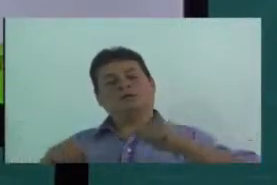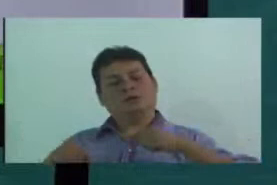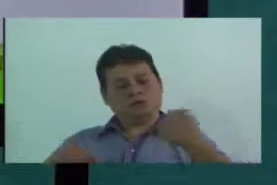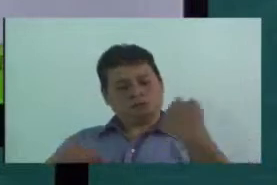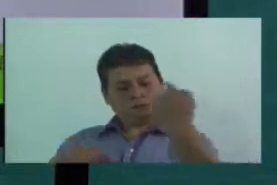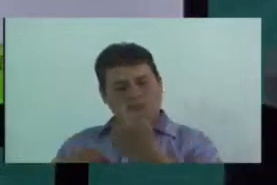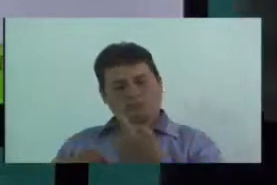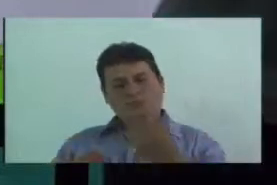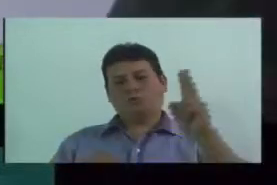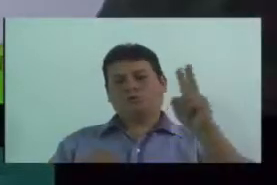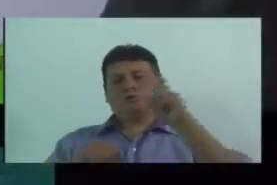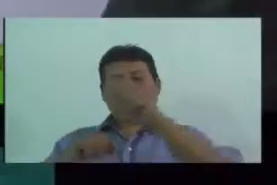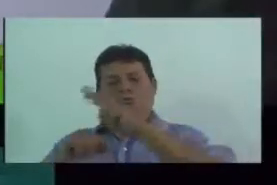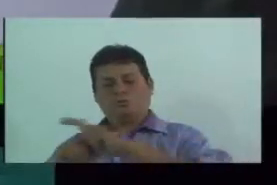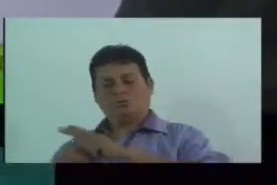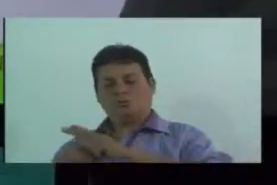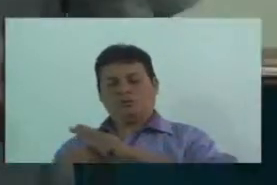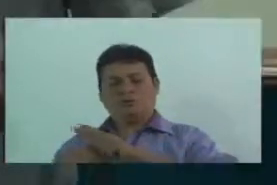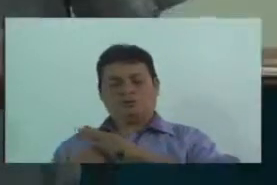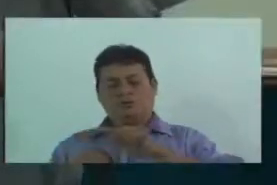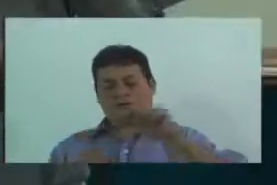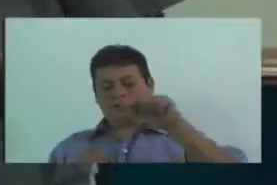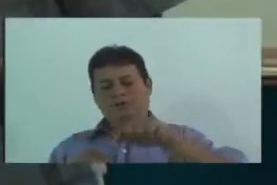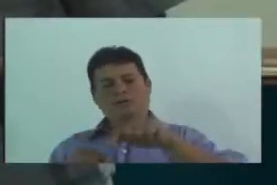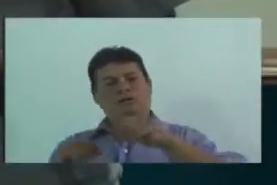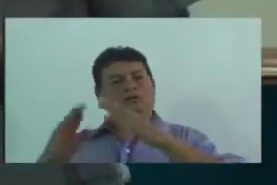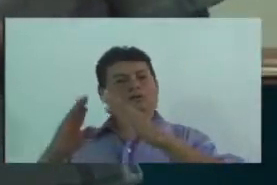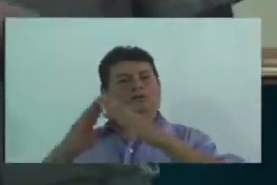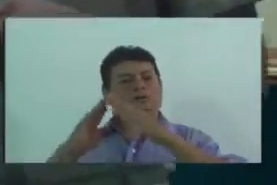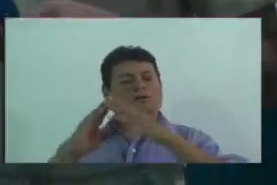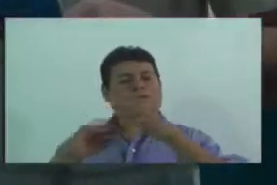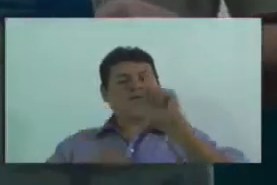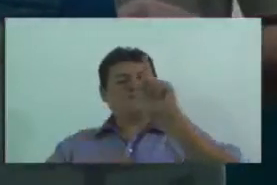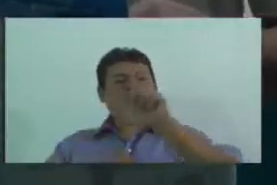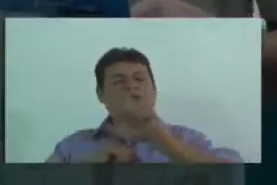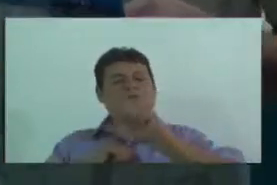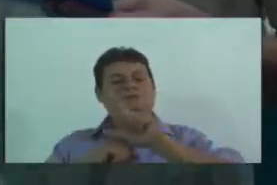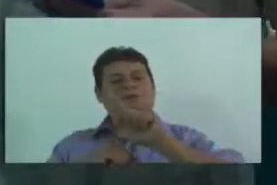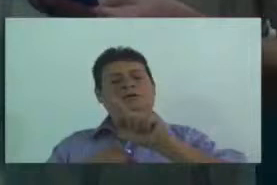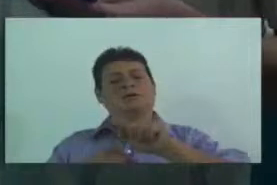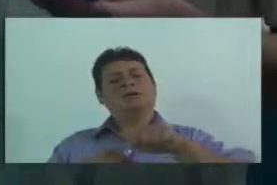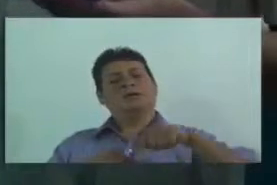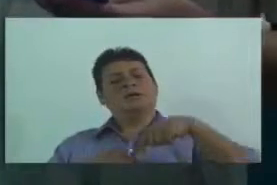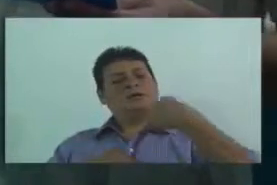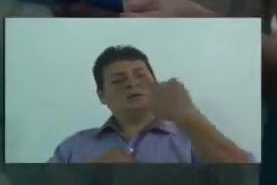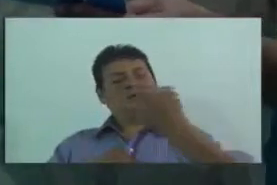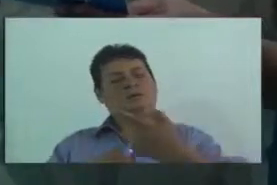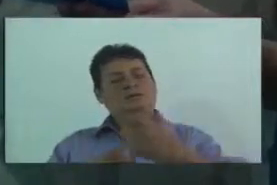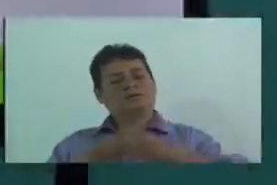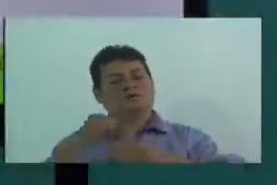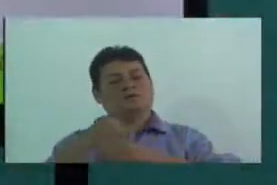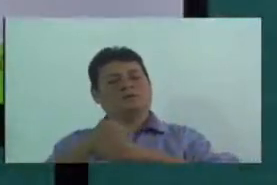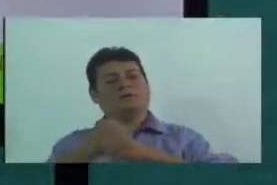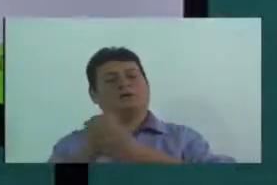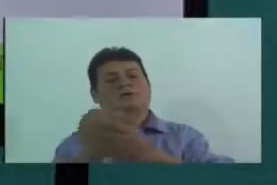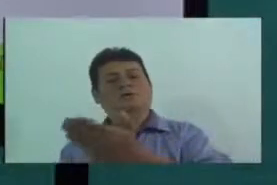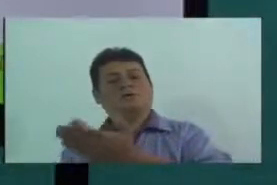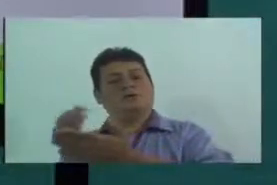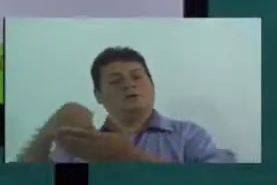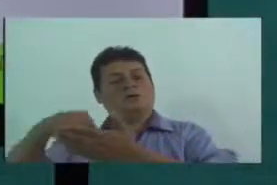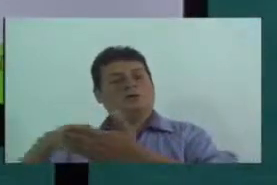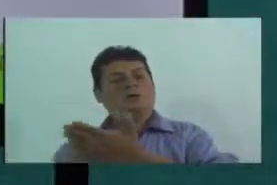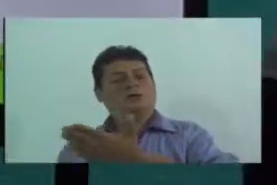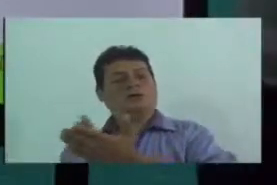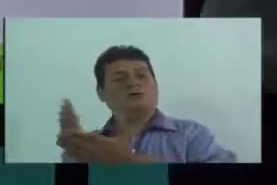oguerucaba chupe y tuba humburu rupide. Abeyo y putumbo y pejengue cuera peo ya pojangua jembia